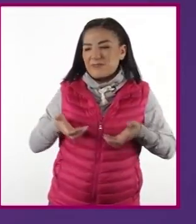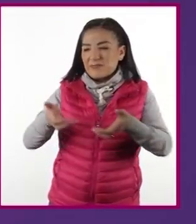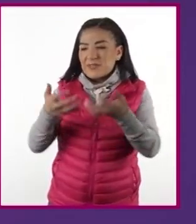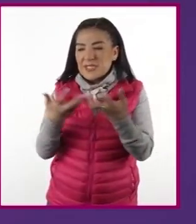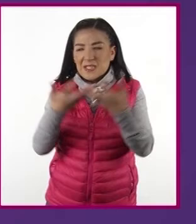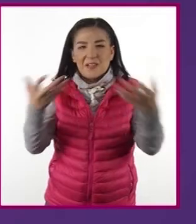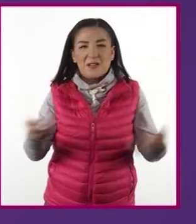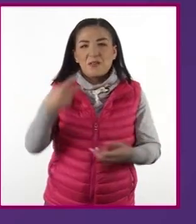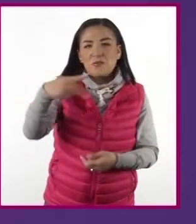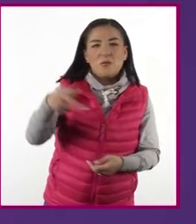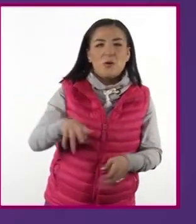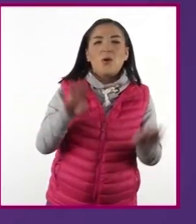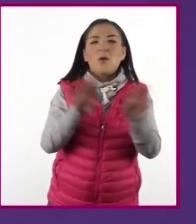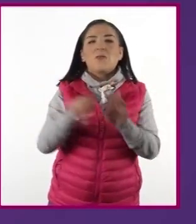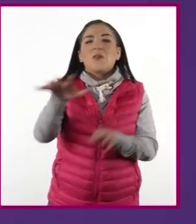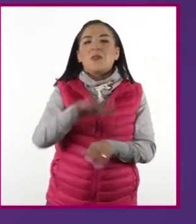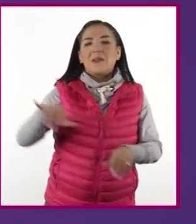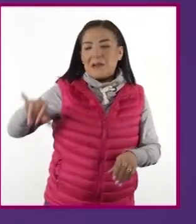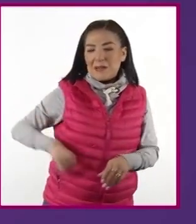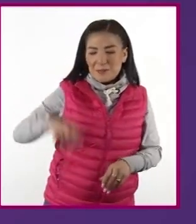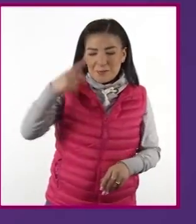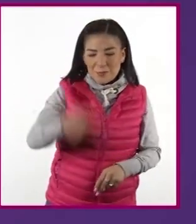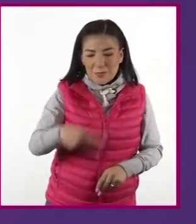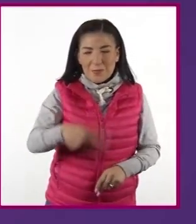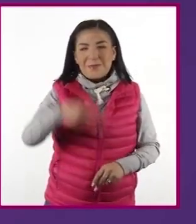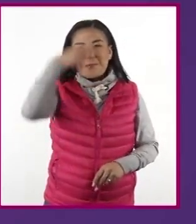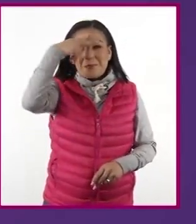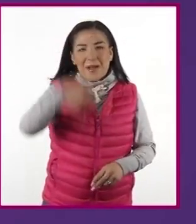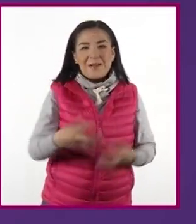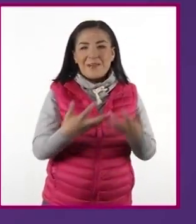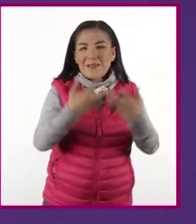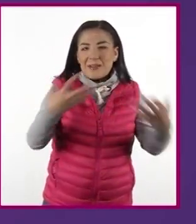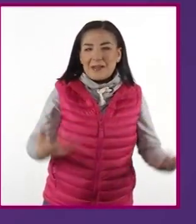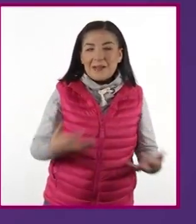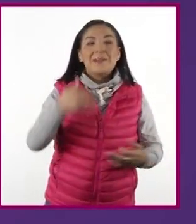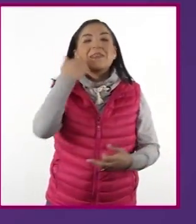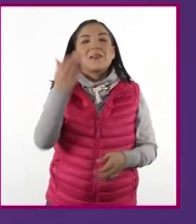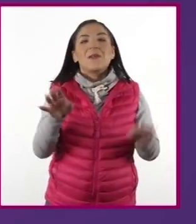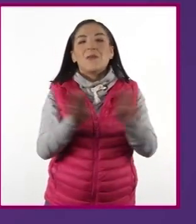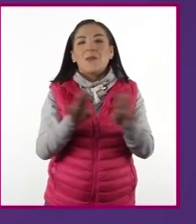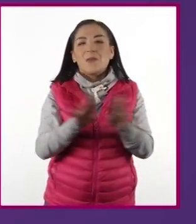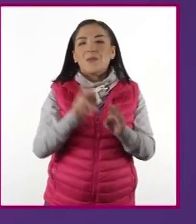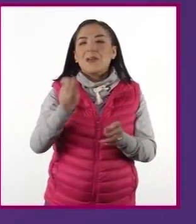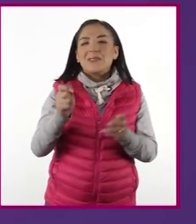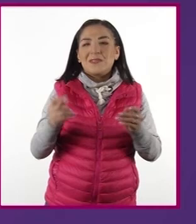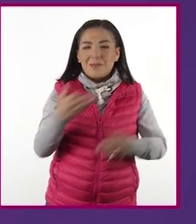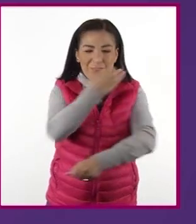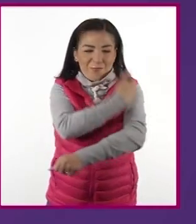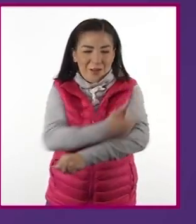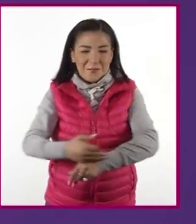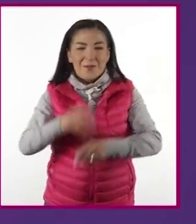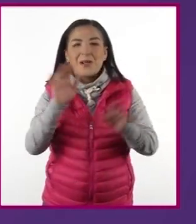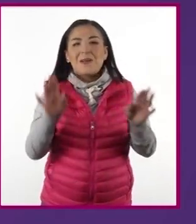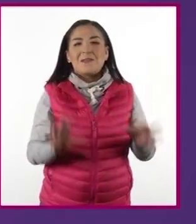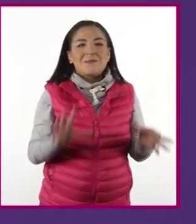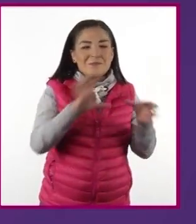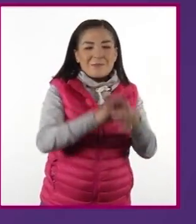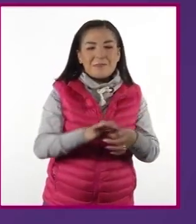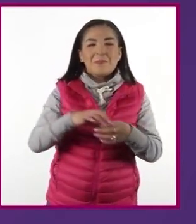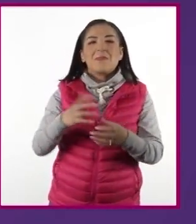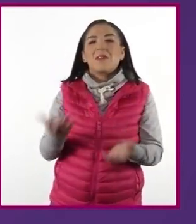tierra mexicana, novohispana, por tener parentesco con los no